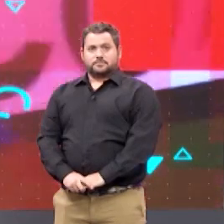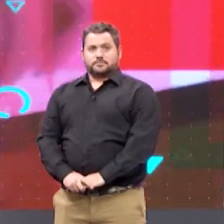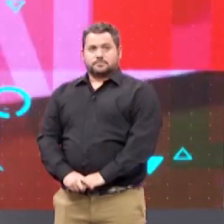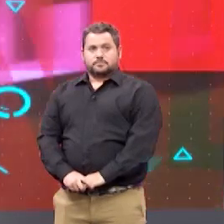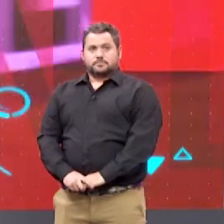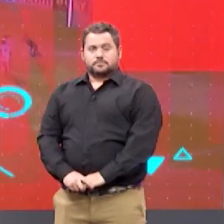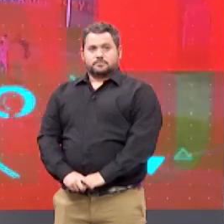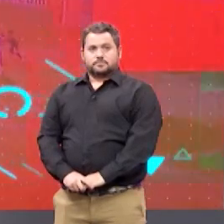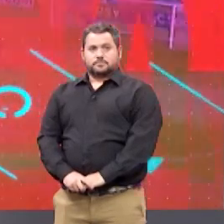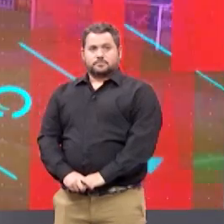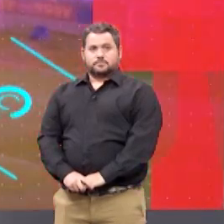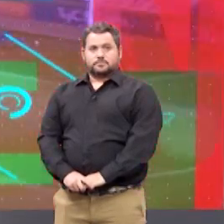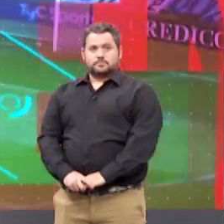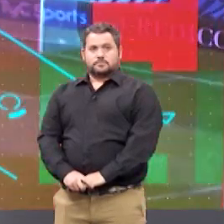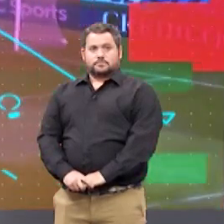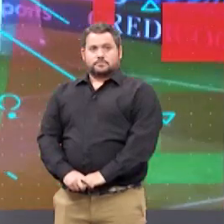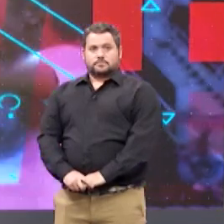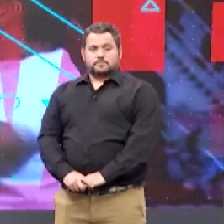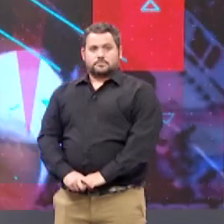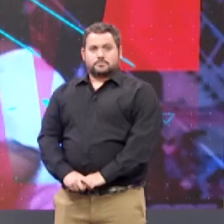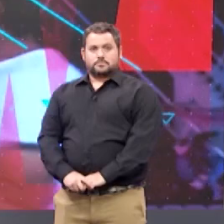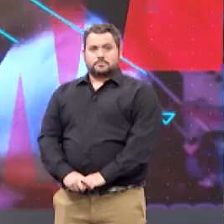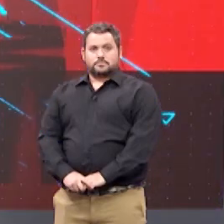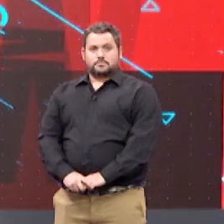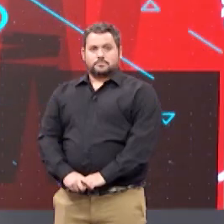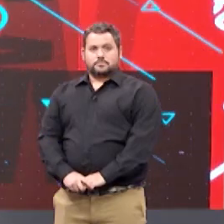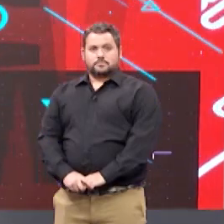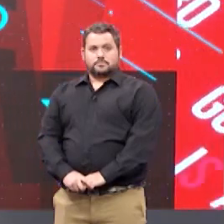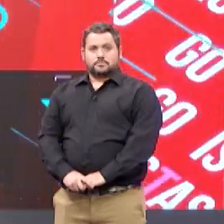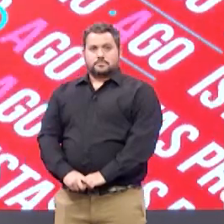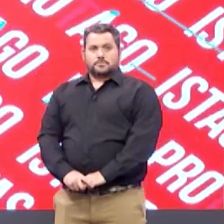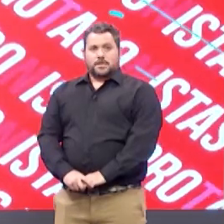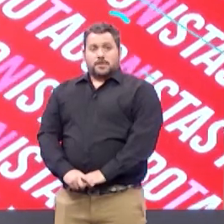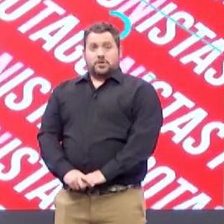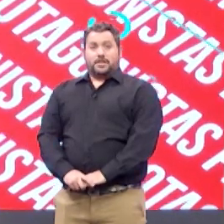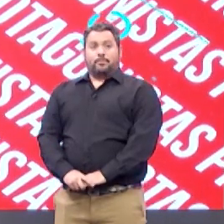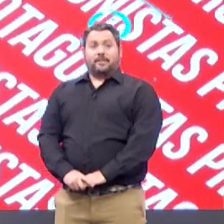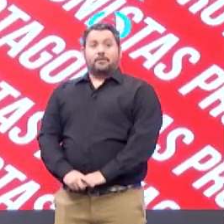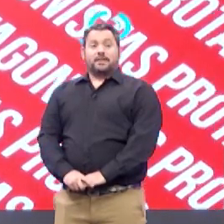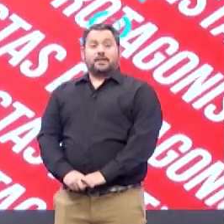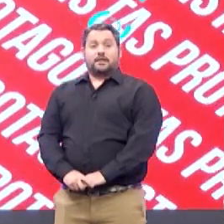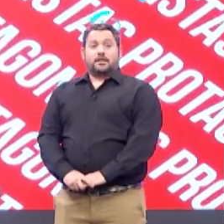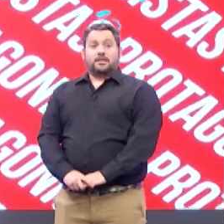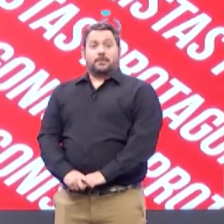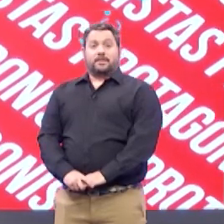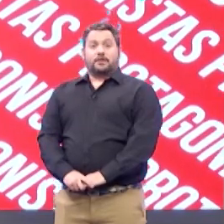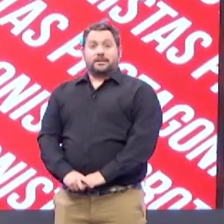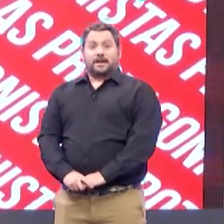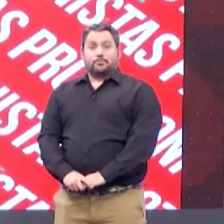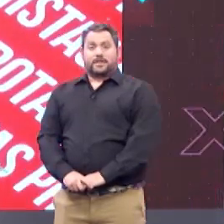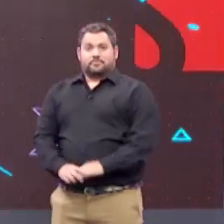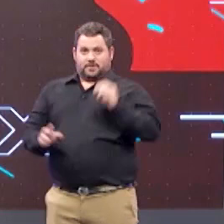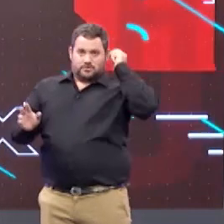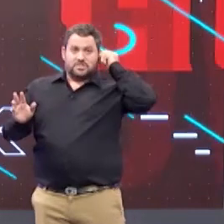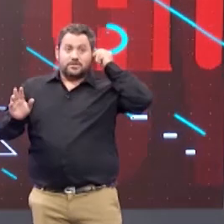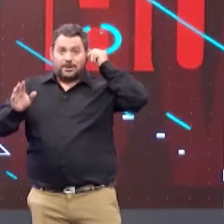Está bien, aunque Ulises lo tires a la izquierda. Sí, no es lo mismo. Pero pensando en Longo también. No, ¿y qué le pedís a